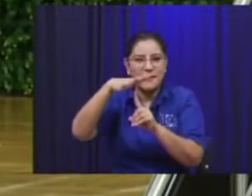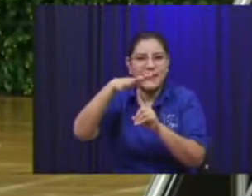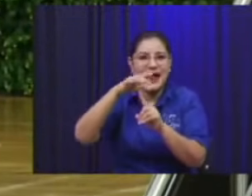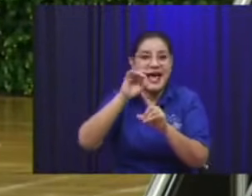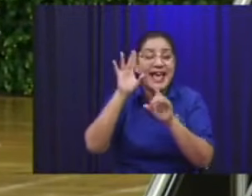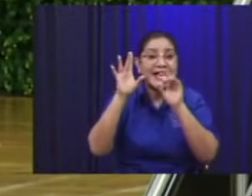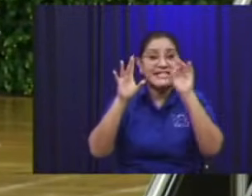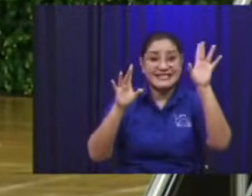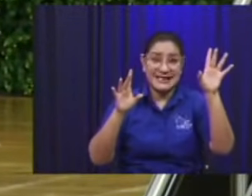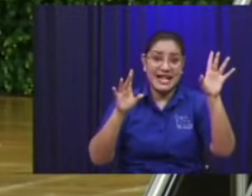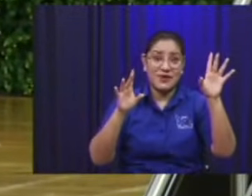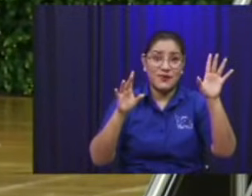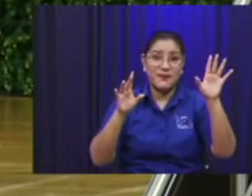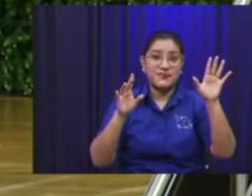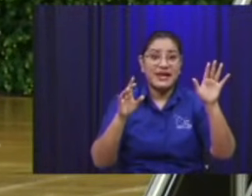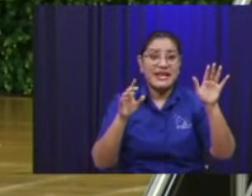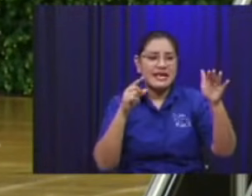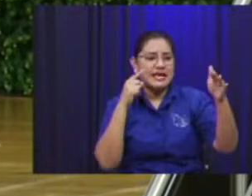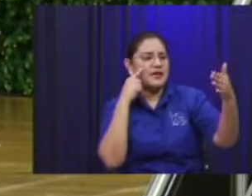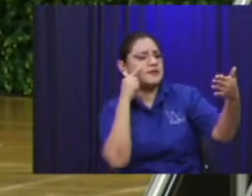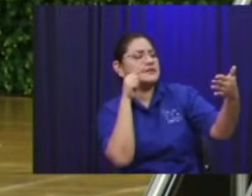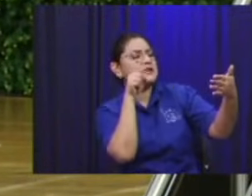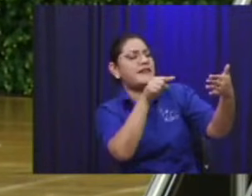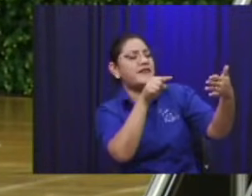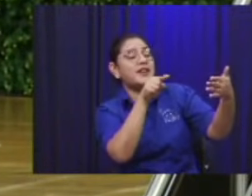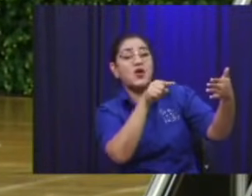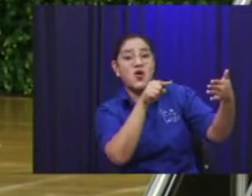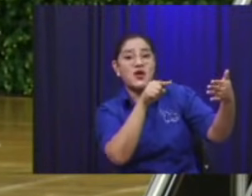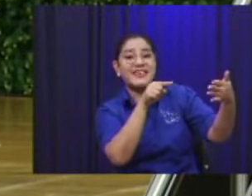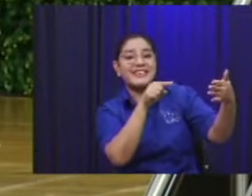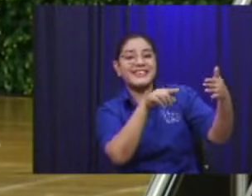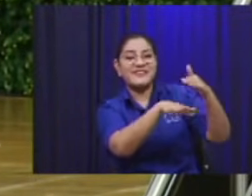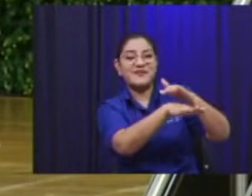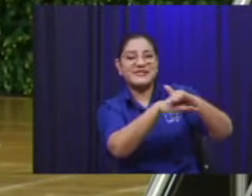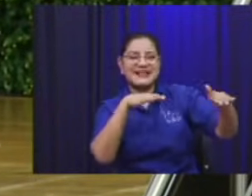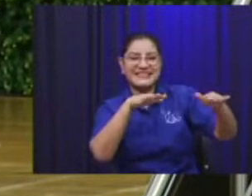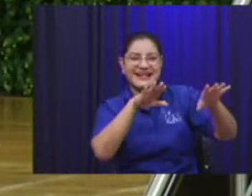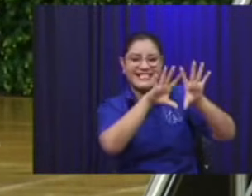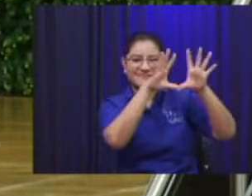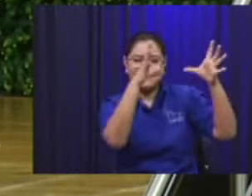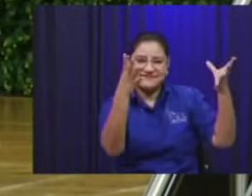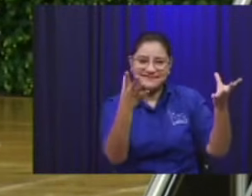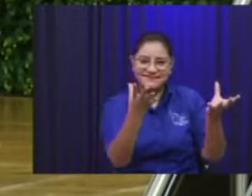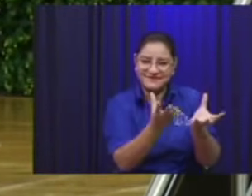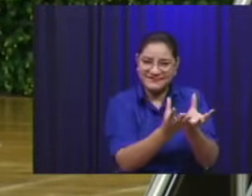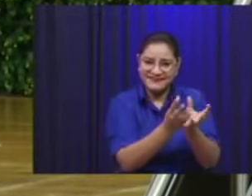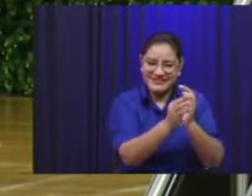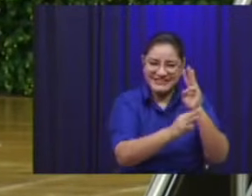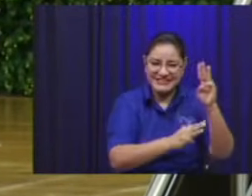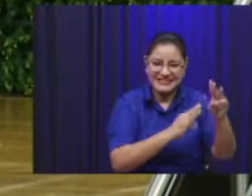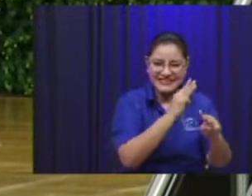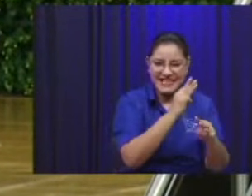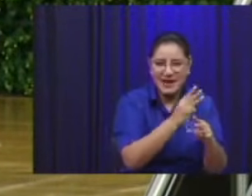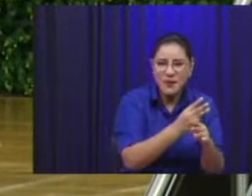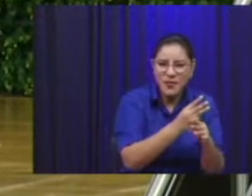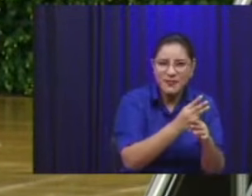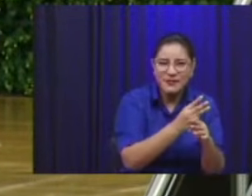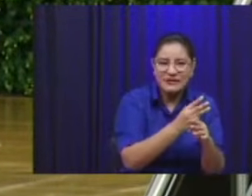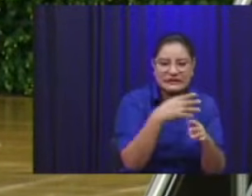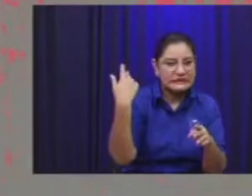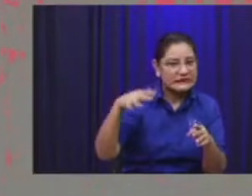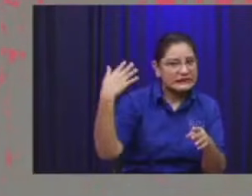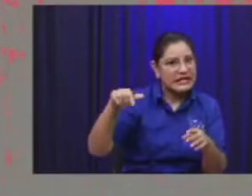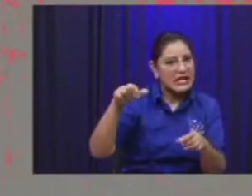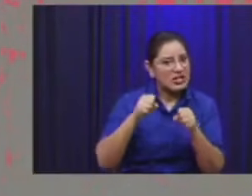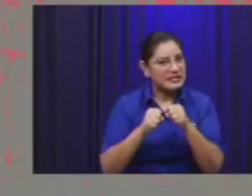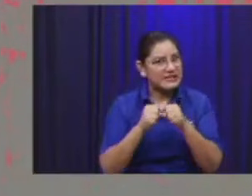le llamo la salida de la tierra antes quiere salir de la tierra sobre todo cómo se está poniendo la